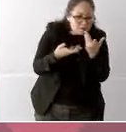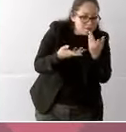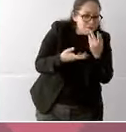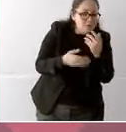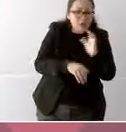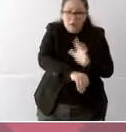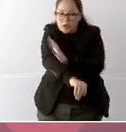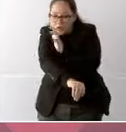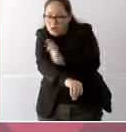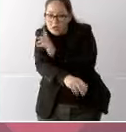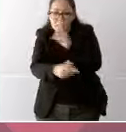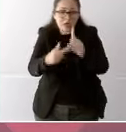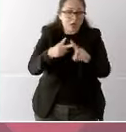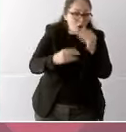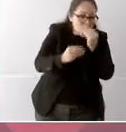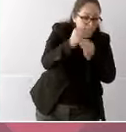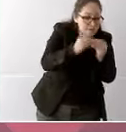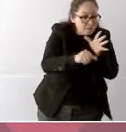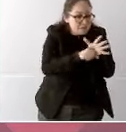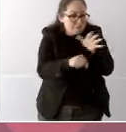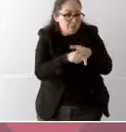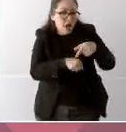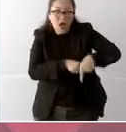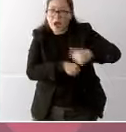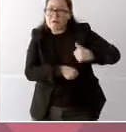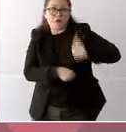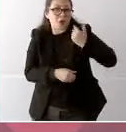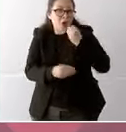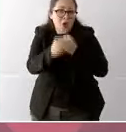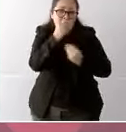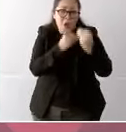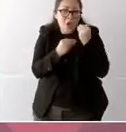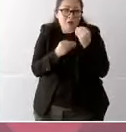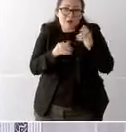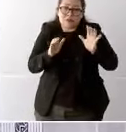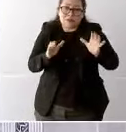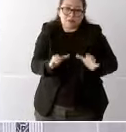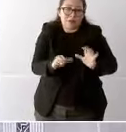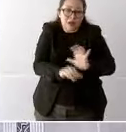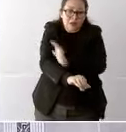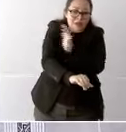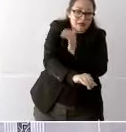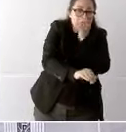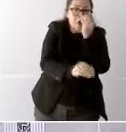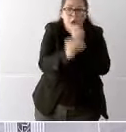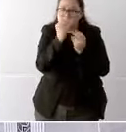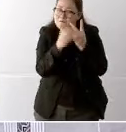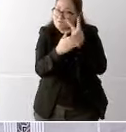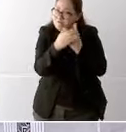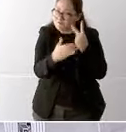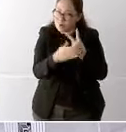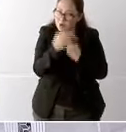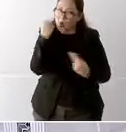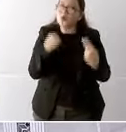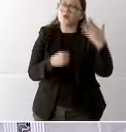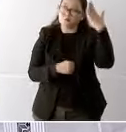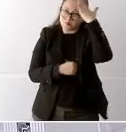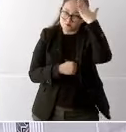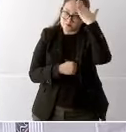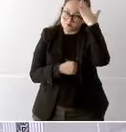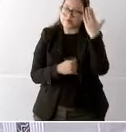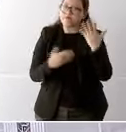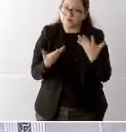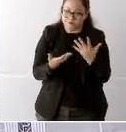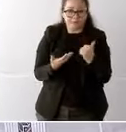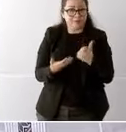en México los alimentos y tenemos en México los energéticos. Vamos a seguir